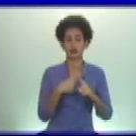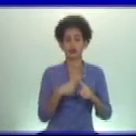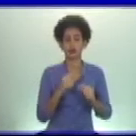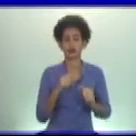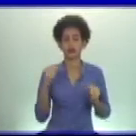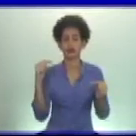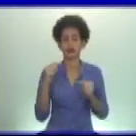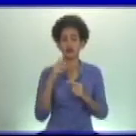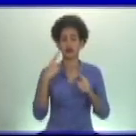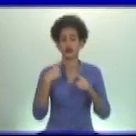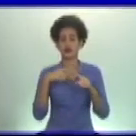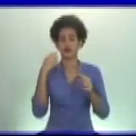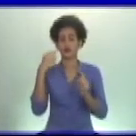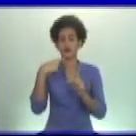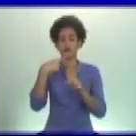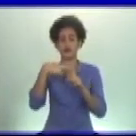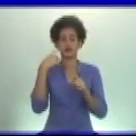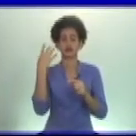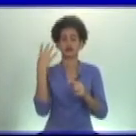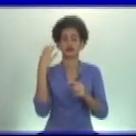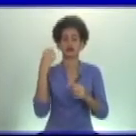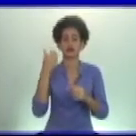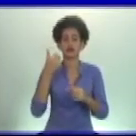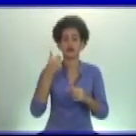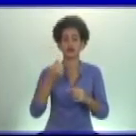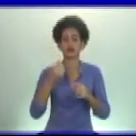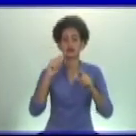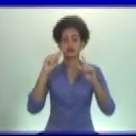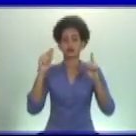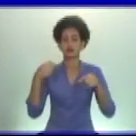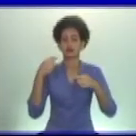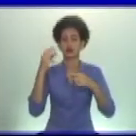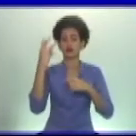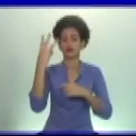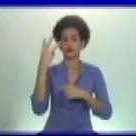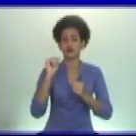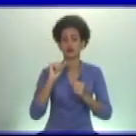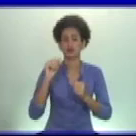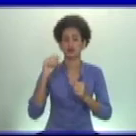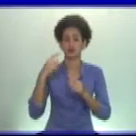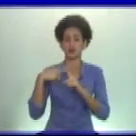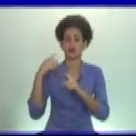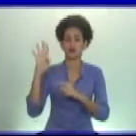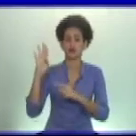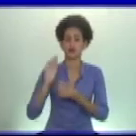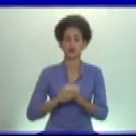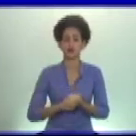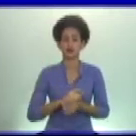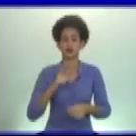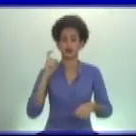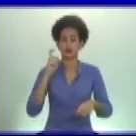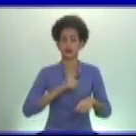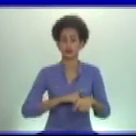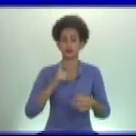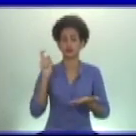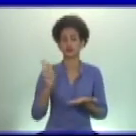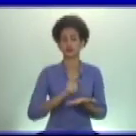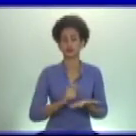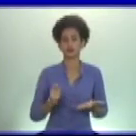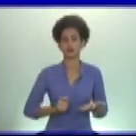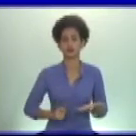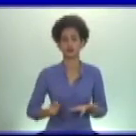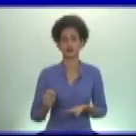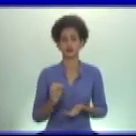cubo más 9 más b. Vamos a seleccionar la respuesta correcta. Le doy un breve espacio para que puedan terminar de copiar.